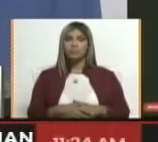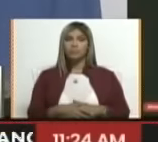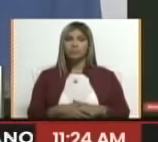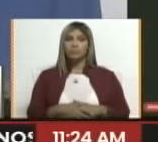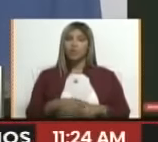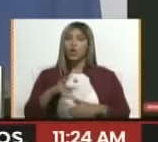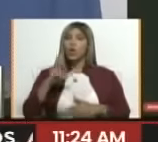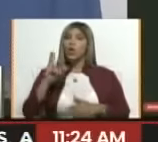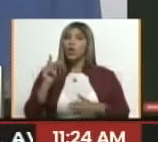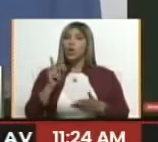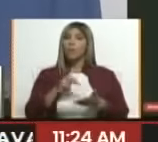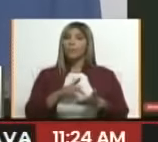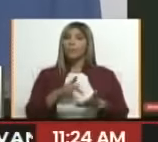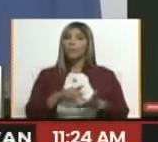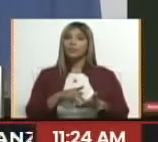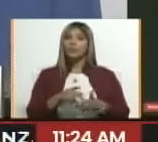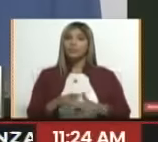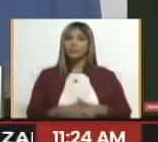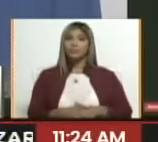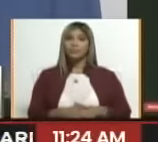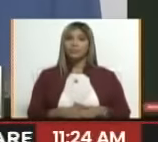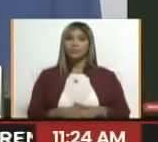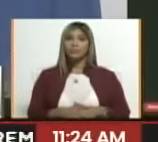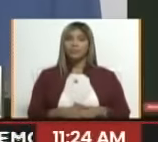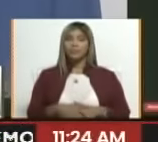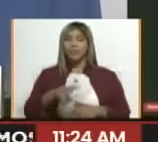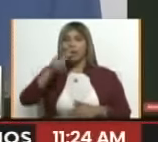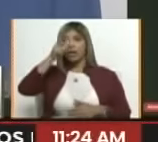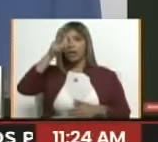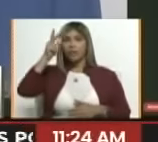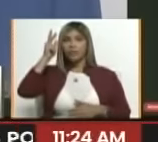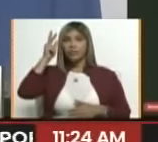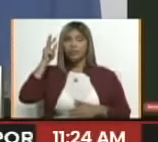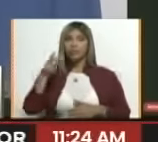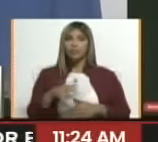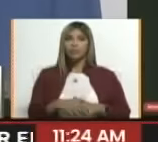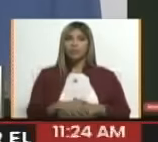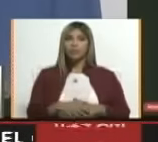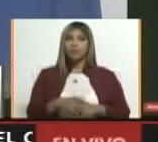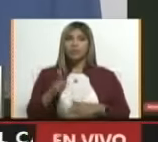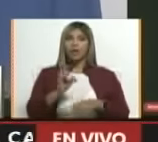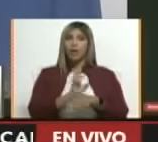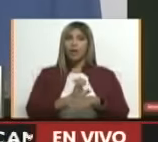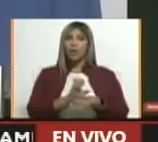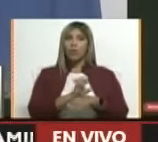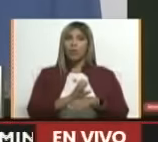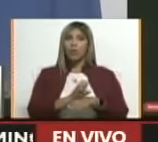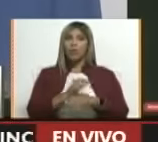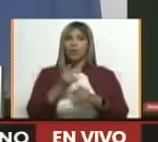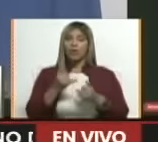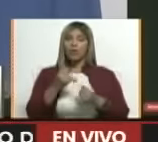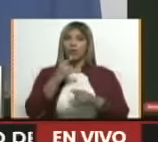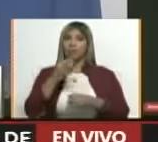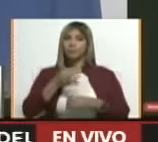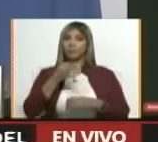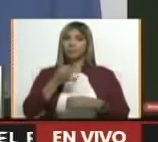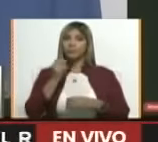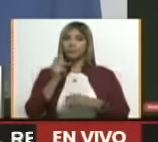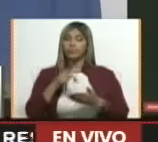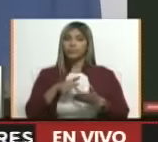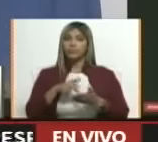no participe el canciller o la canciller de Ecuador en el momento de su